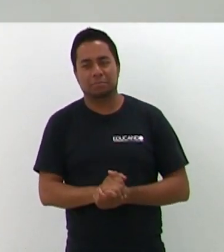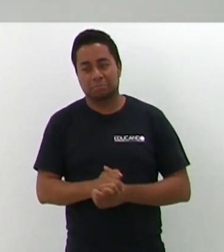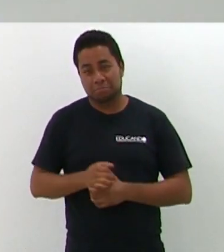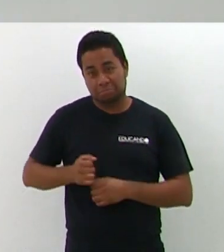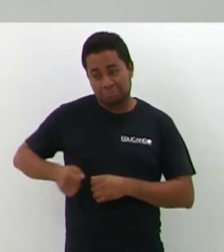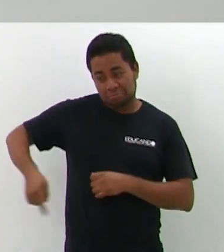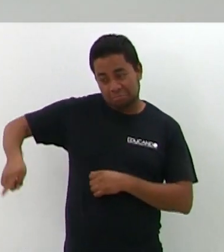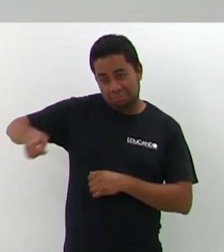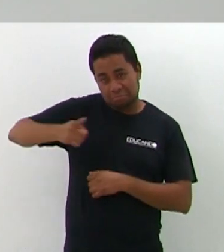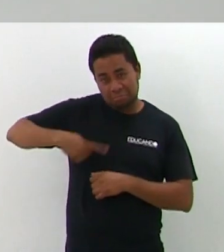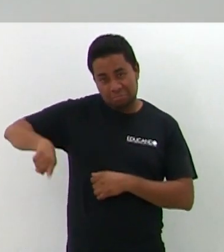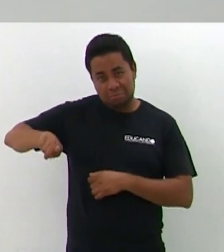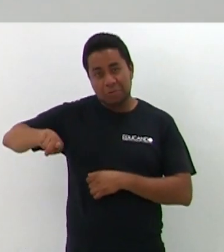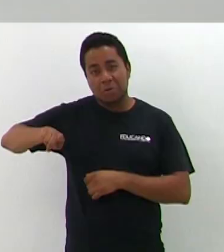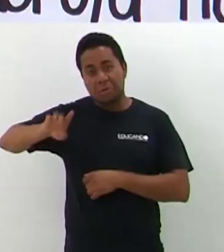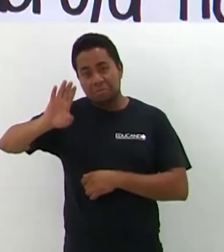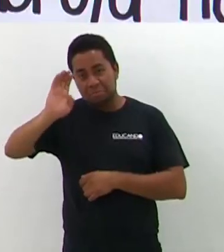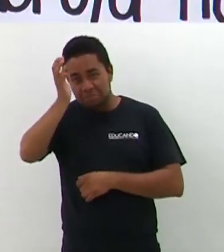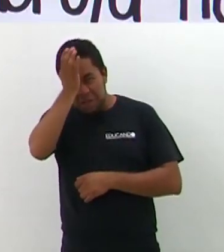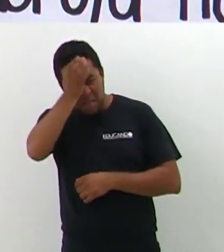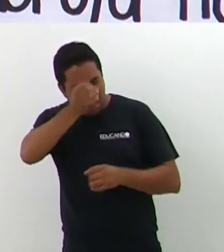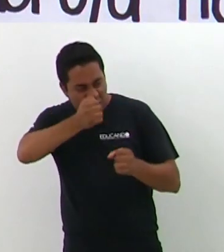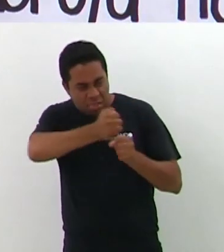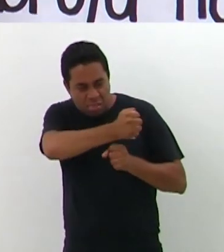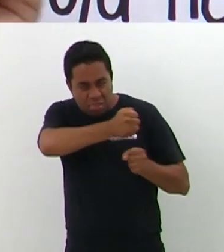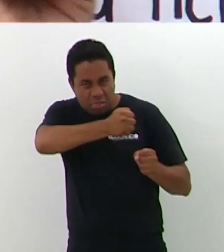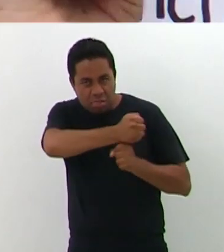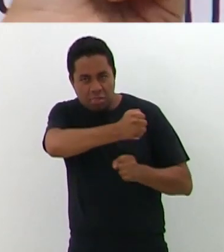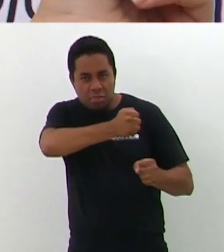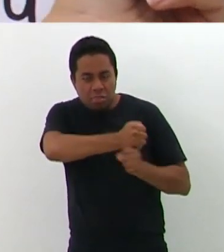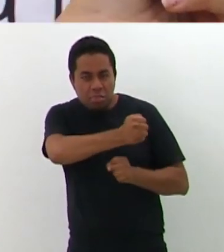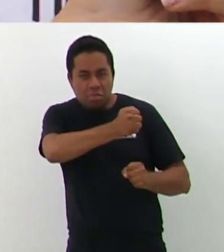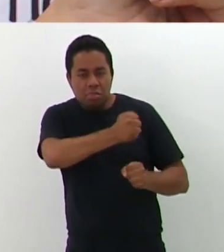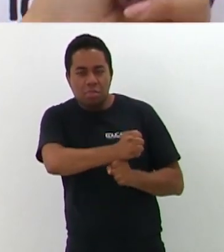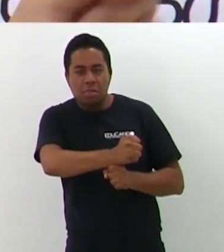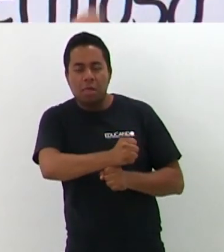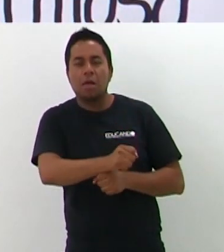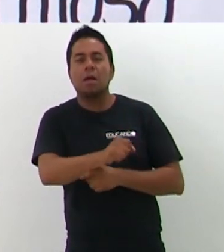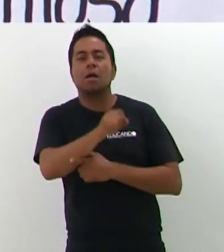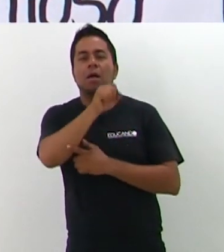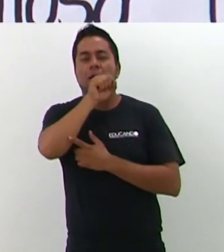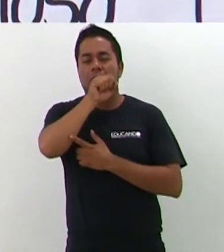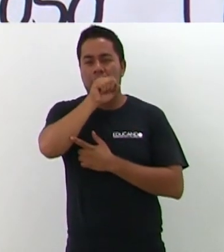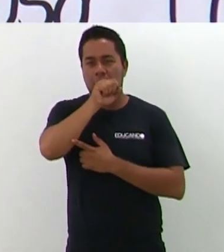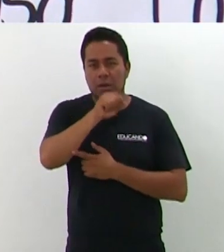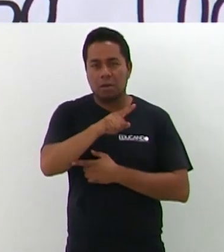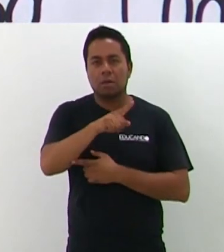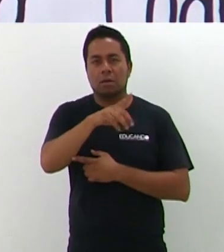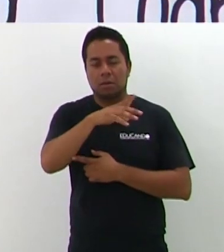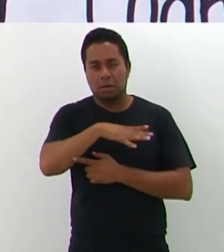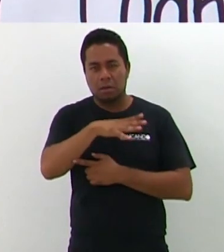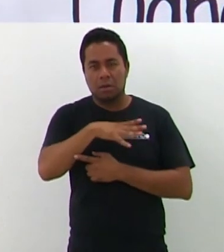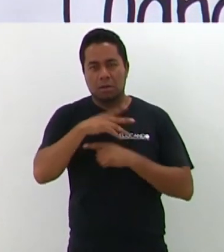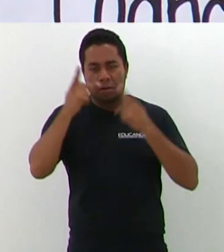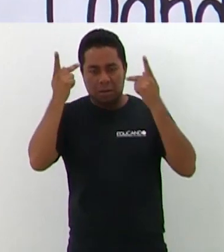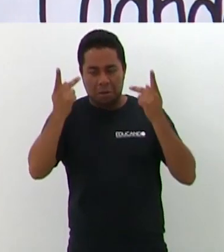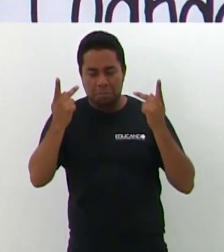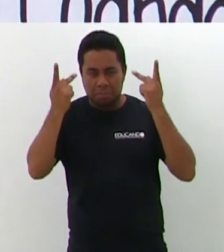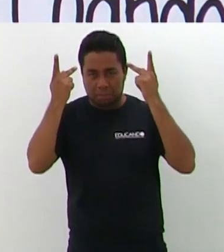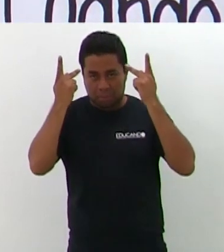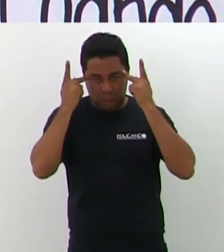todos los corderos. Y había también un príncipe